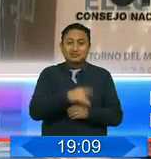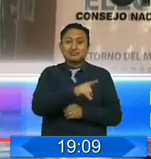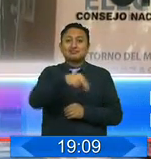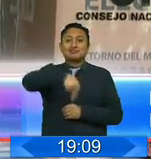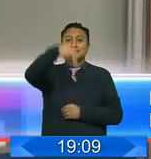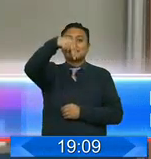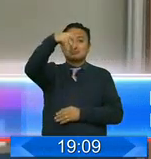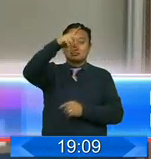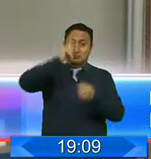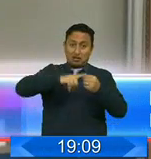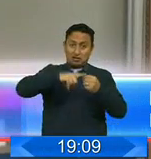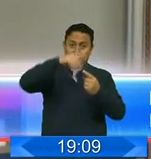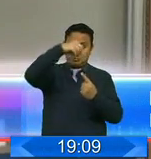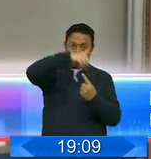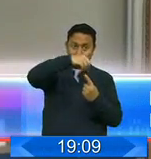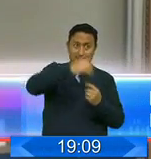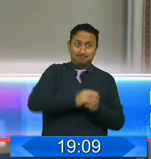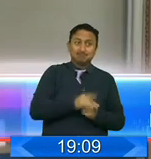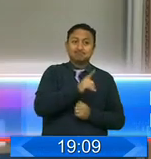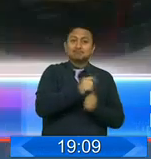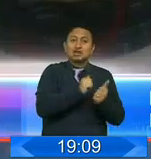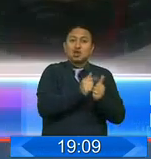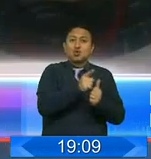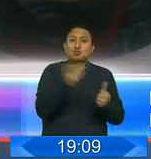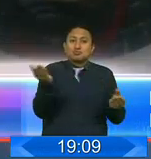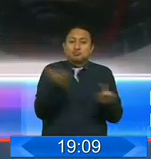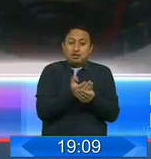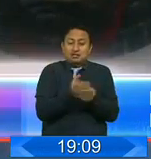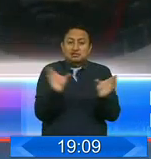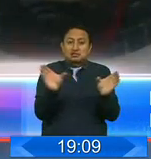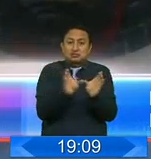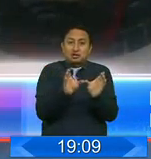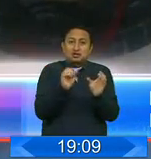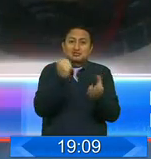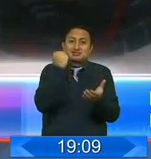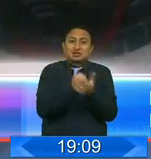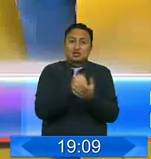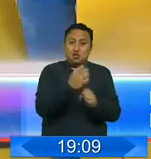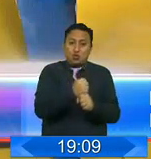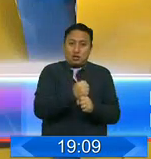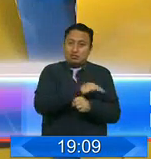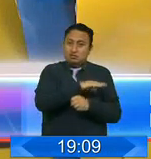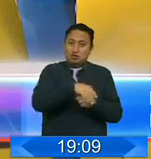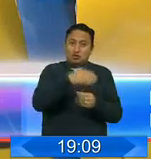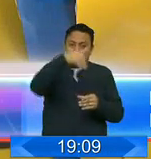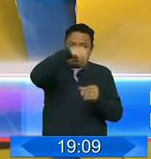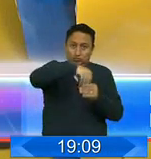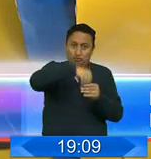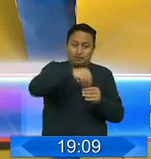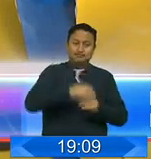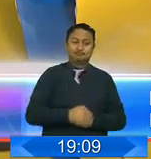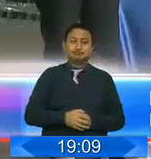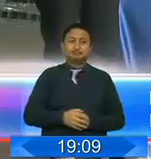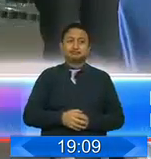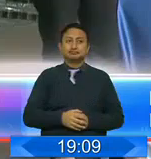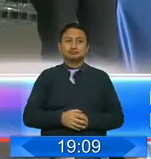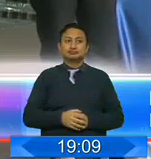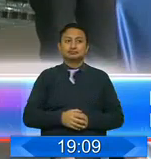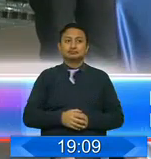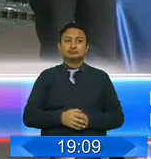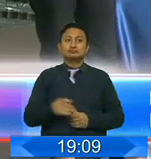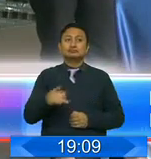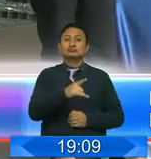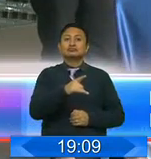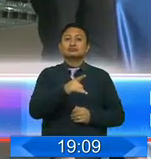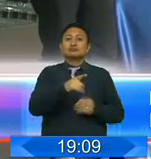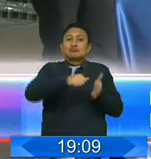de Quito. Cada paquete contiene las papeletas, certificados y sellos de seguridad, entre otros materiales. Estos sellos